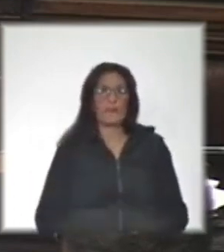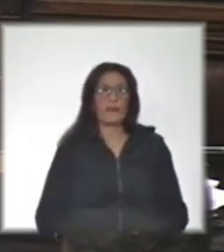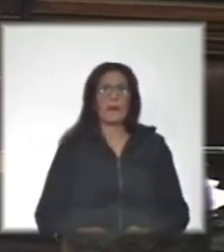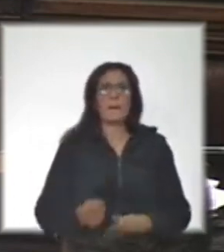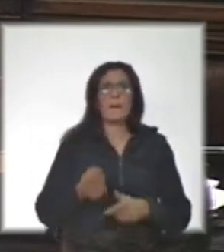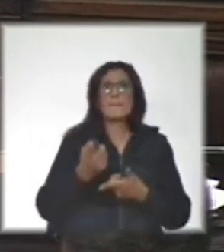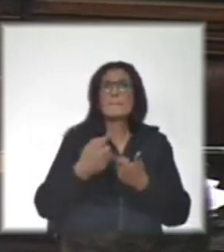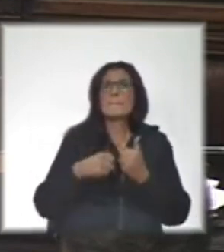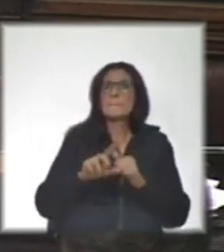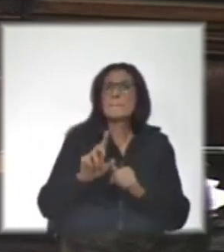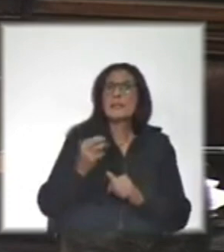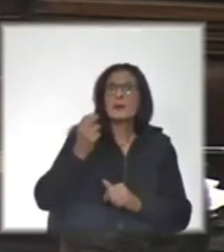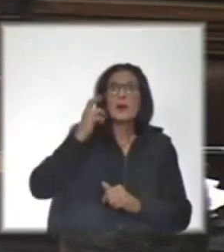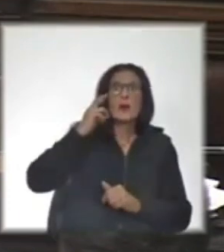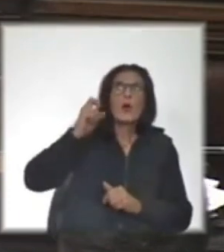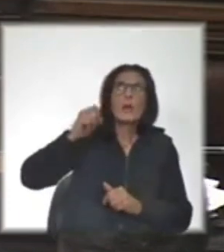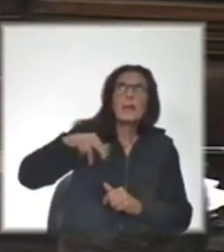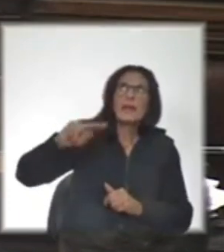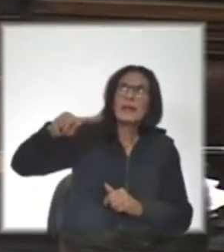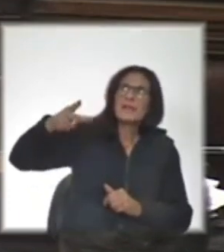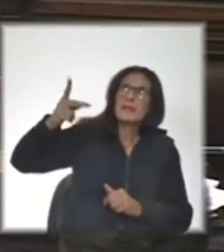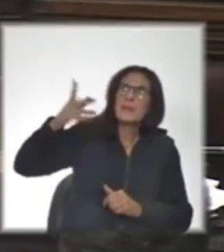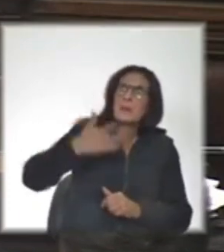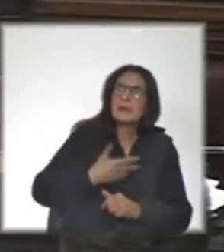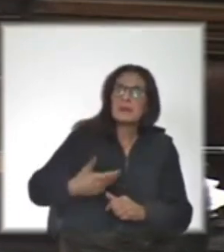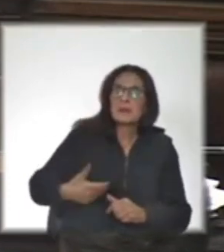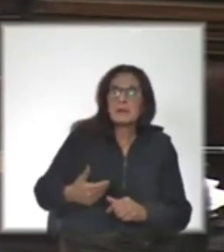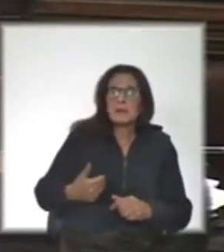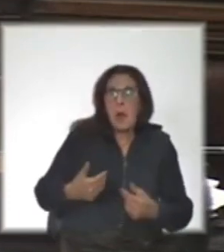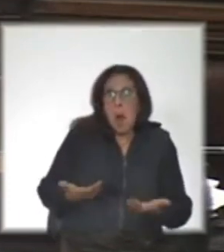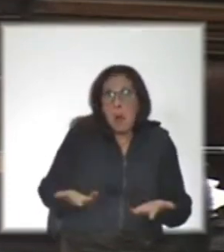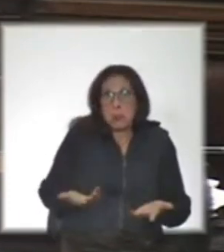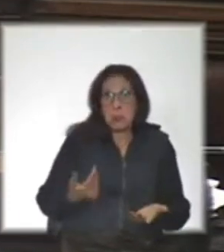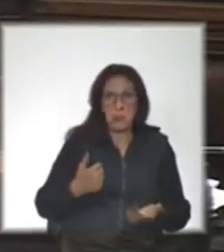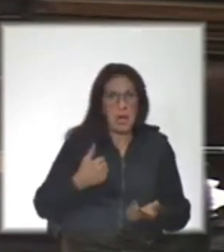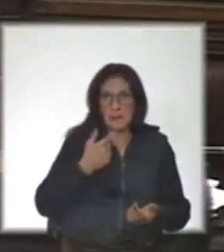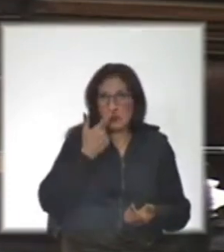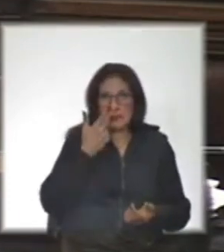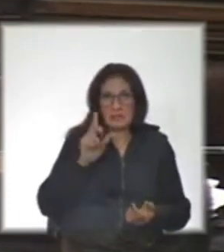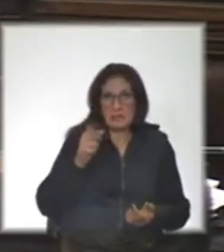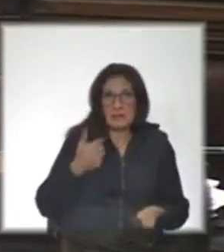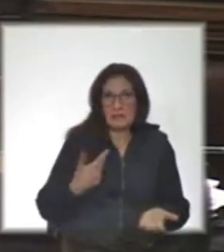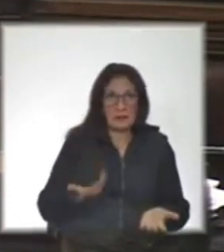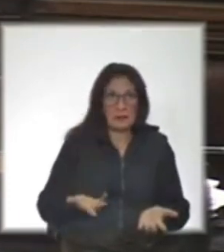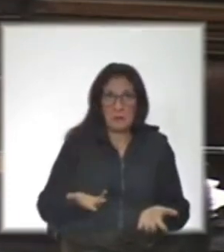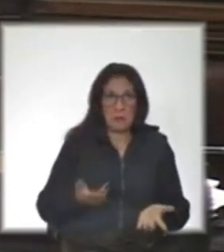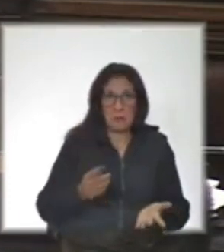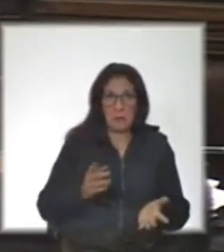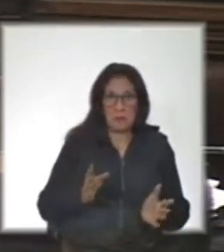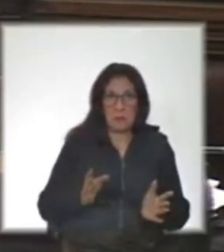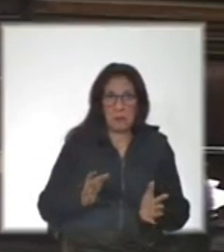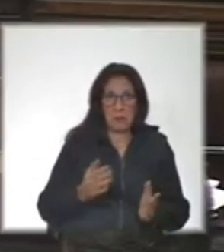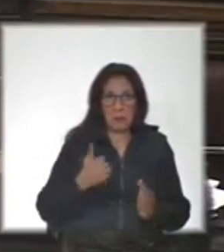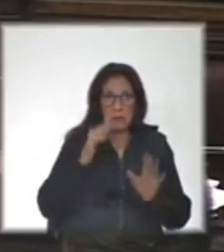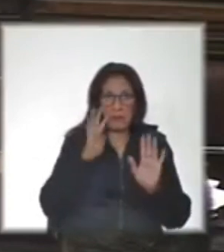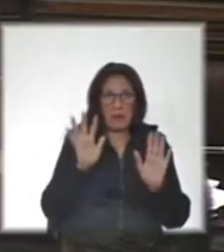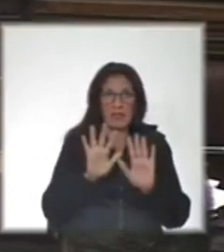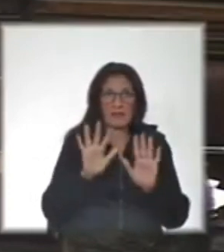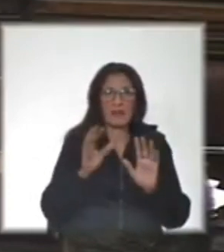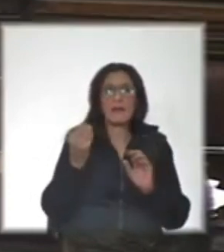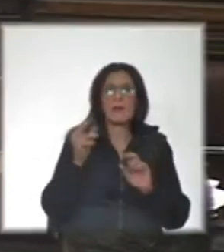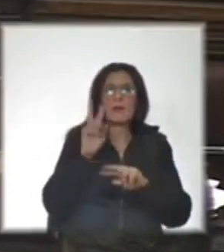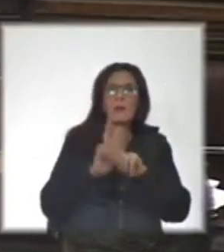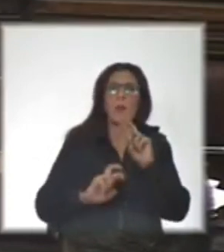Pero lo que opina el vicepresidente del INAU a mí no me interesa si está en contra o a favor. ¿Qué tiene que ver eso? Entonces, ¿qué buscaba